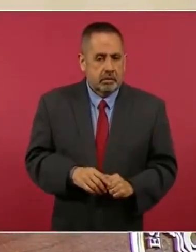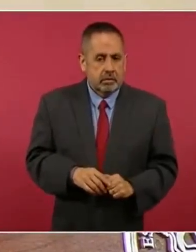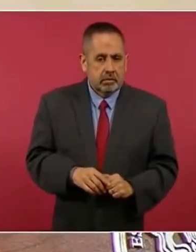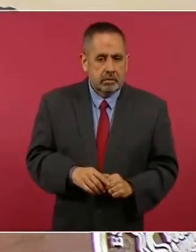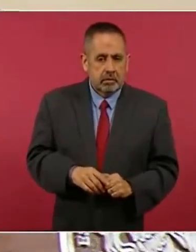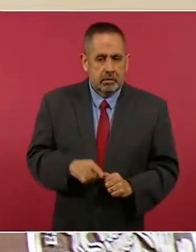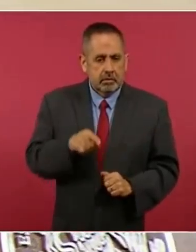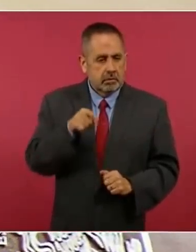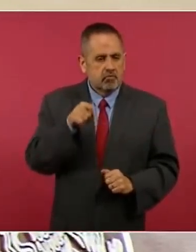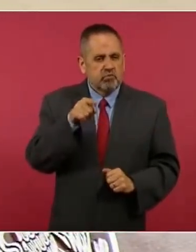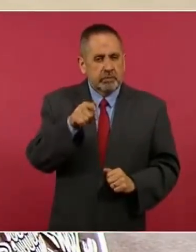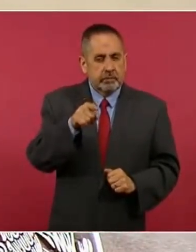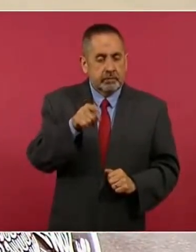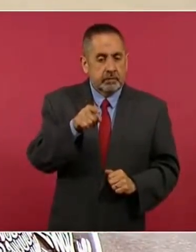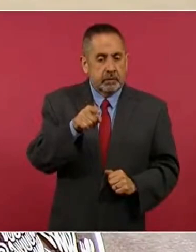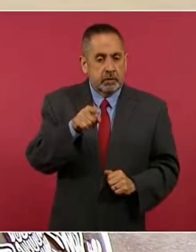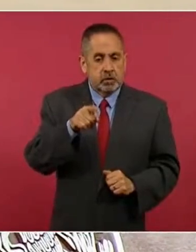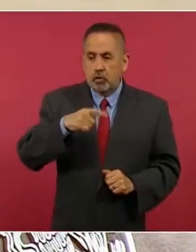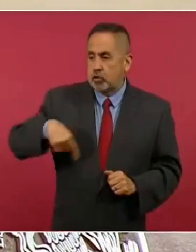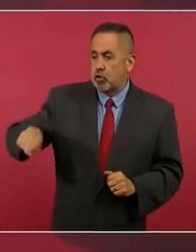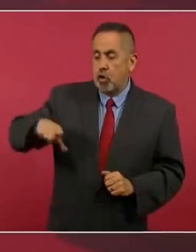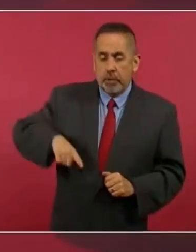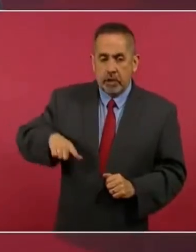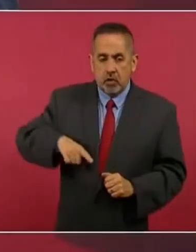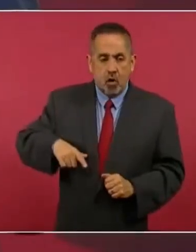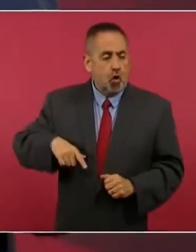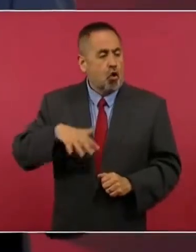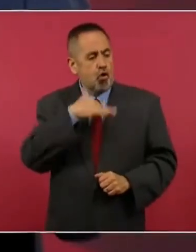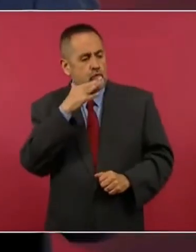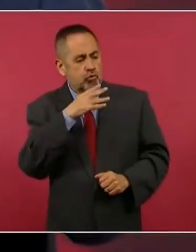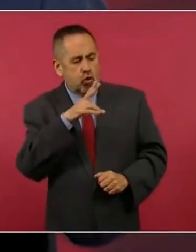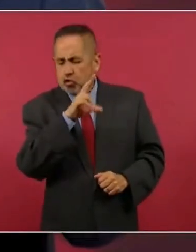si no se acepta la corrupción,